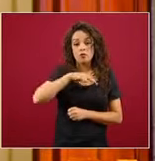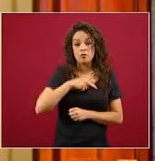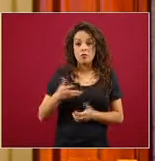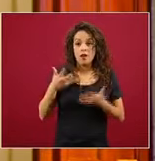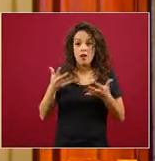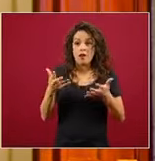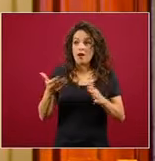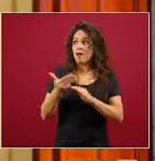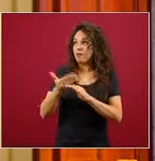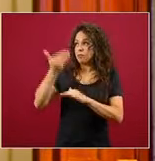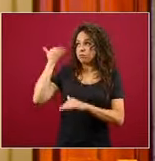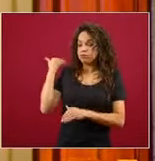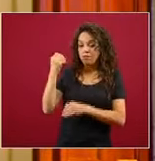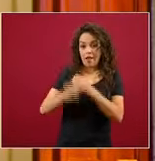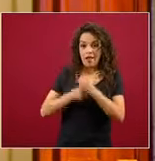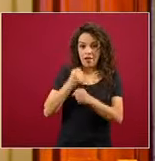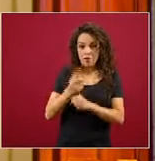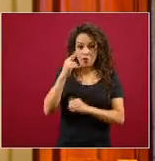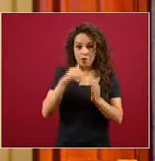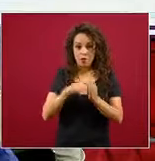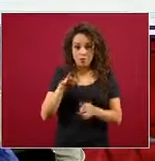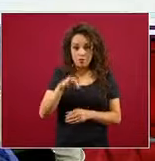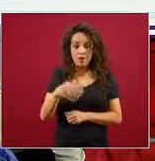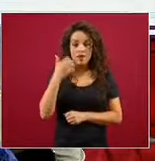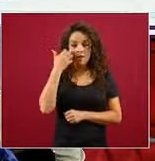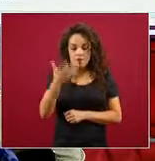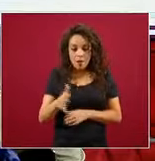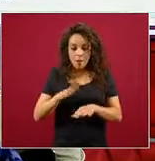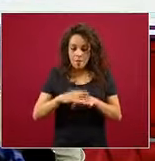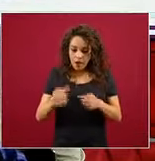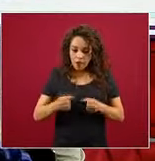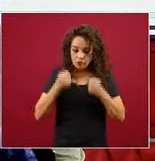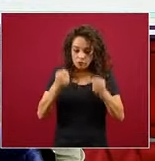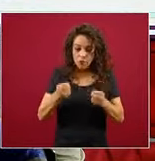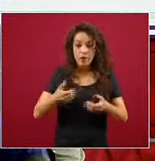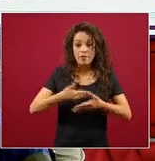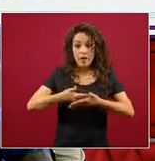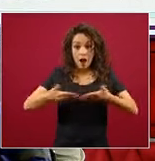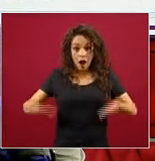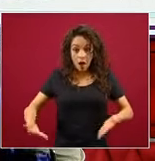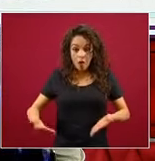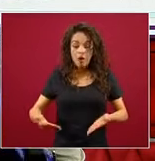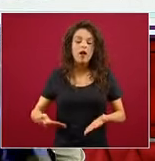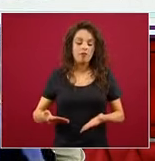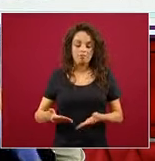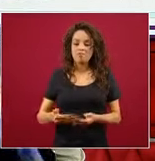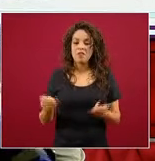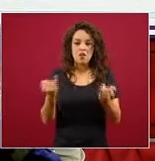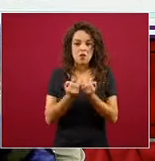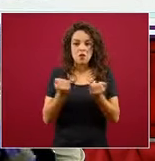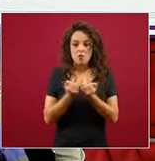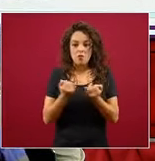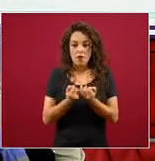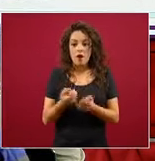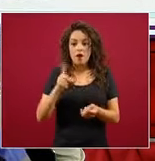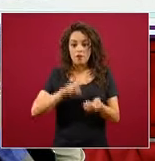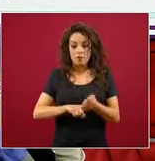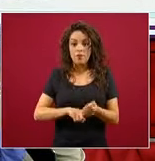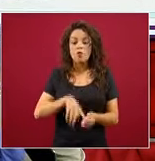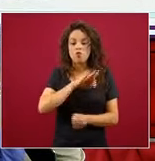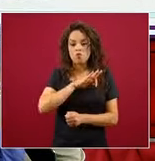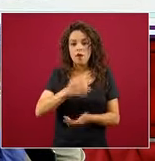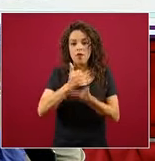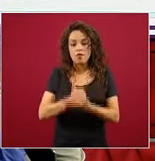estamos priorizando, reforzando durante la contingencia, al final van a ser bienes que nos van a acompañar y nos van a